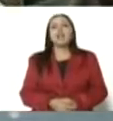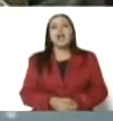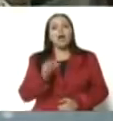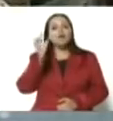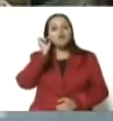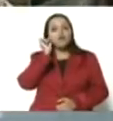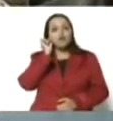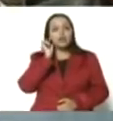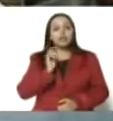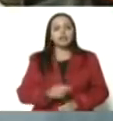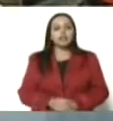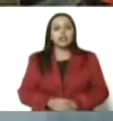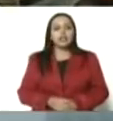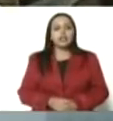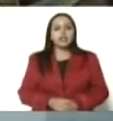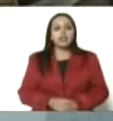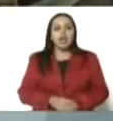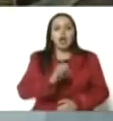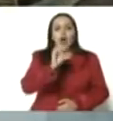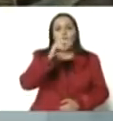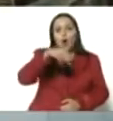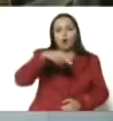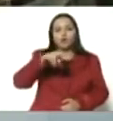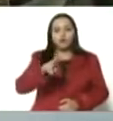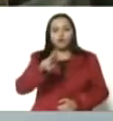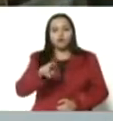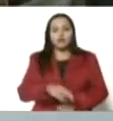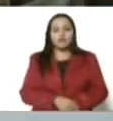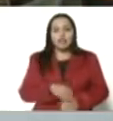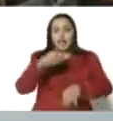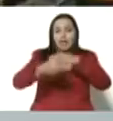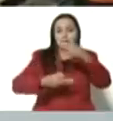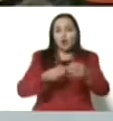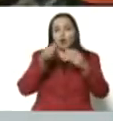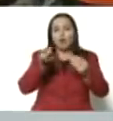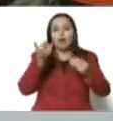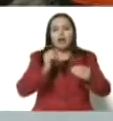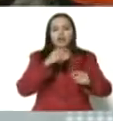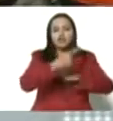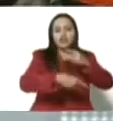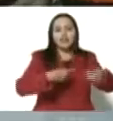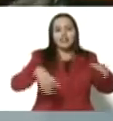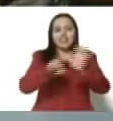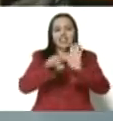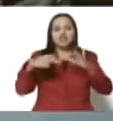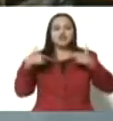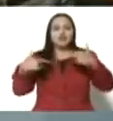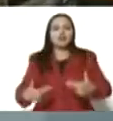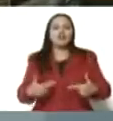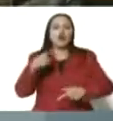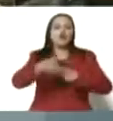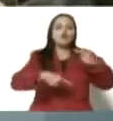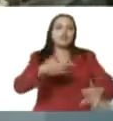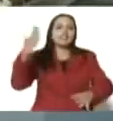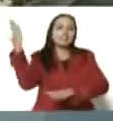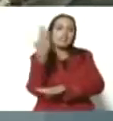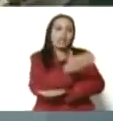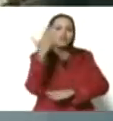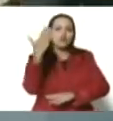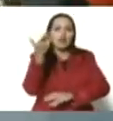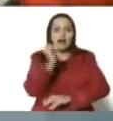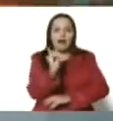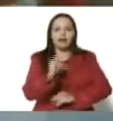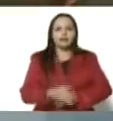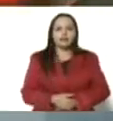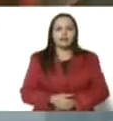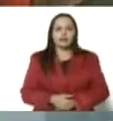relatora de las Naciones Unidas para medir el impacto en los derechos humanos producto de las medidas coercitivas